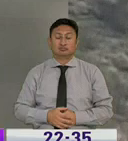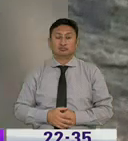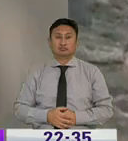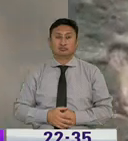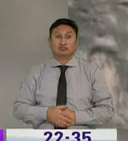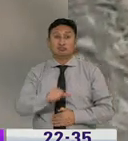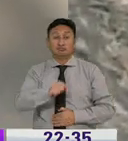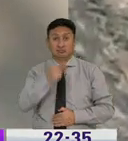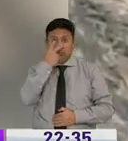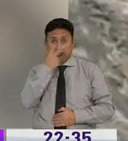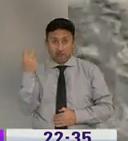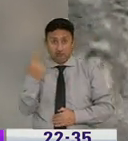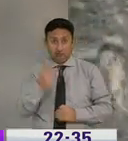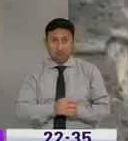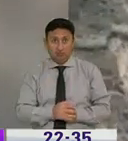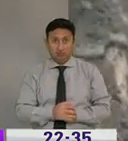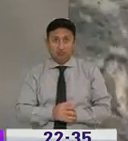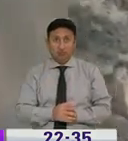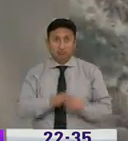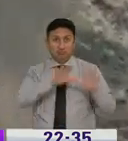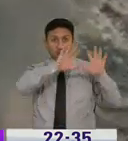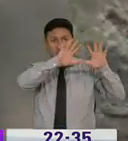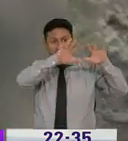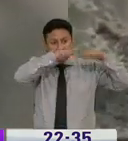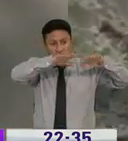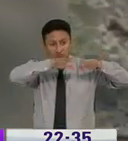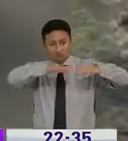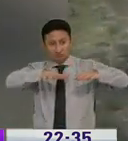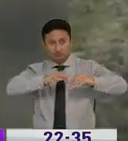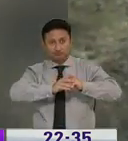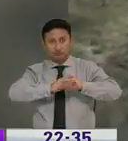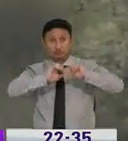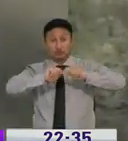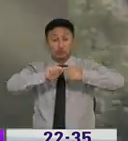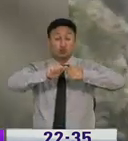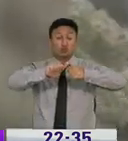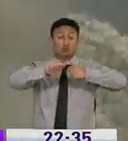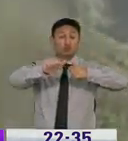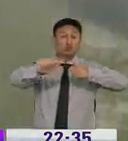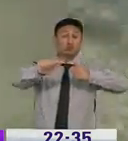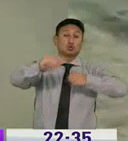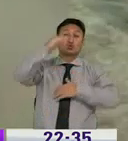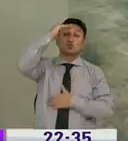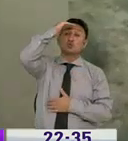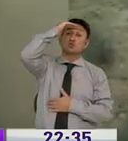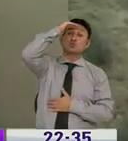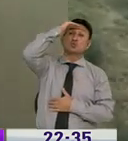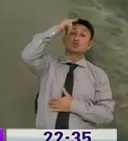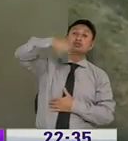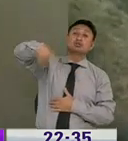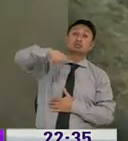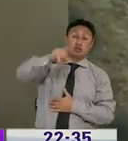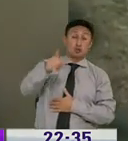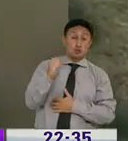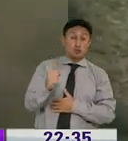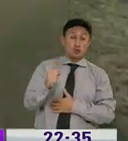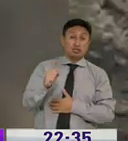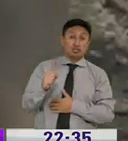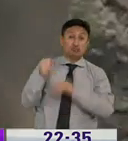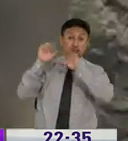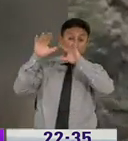Desde otro punto, el deslave se miró así. A lo lejos, se pudo observar la magnitud de la fuerza de la